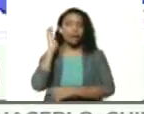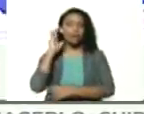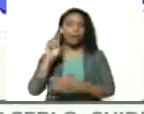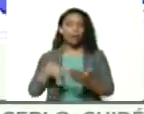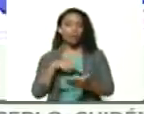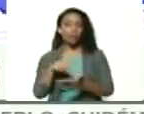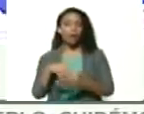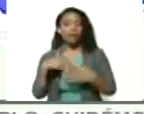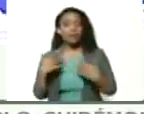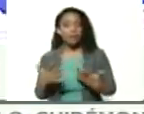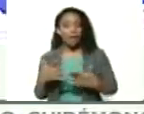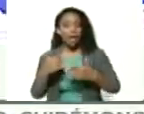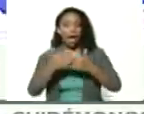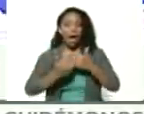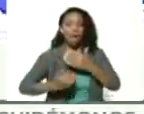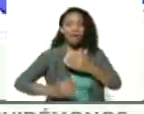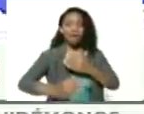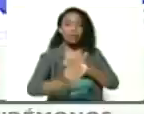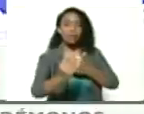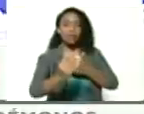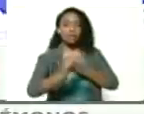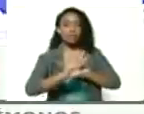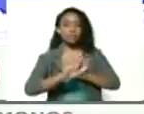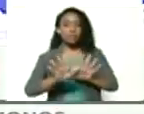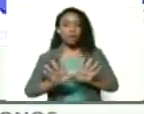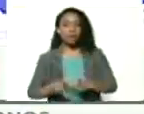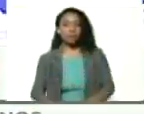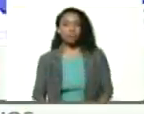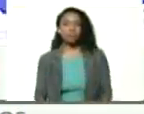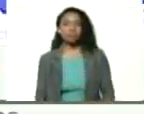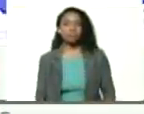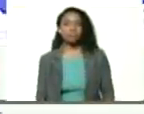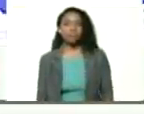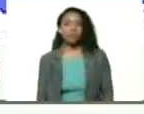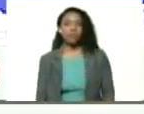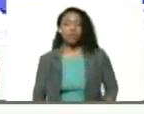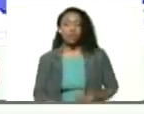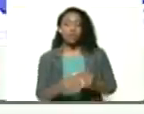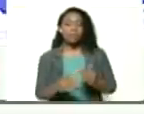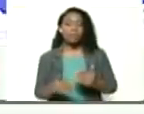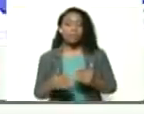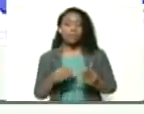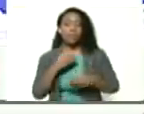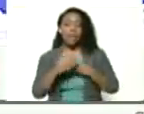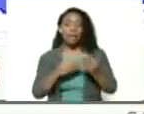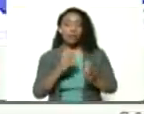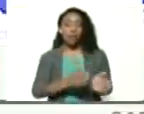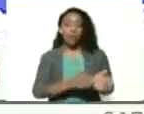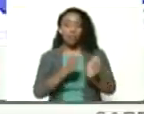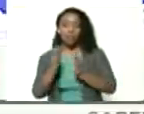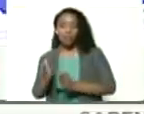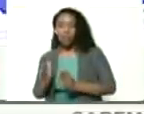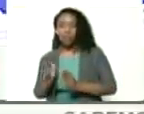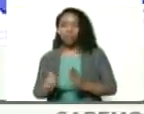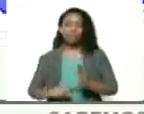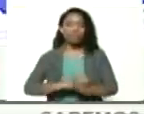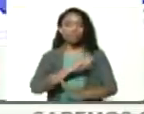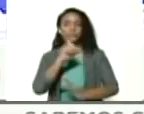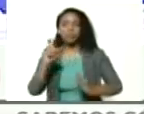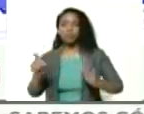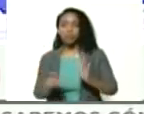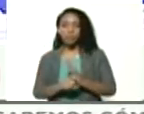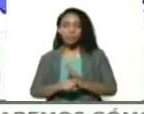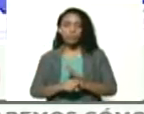que van a avanzar, ya pasó definitivo, en